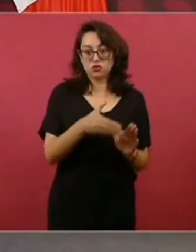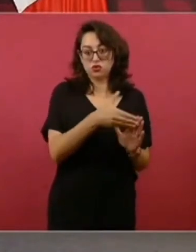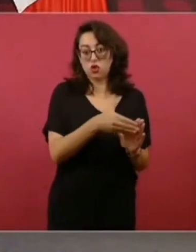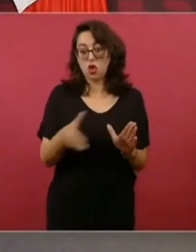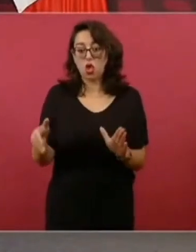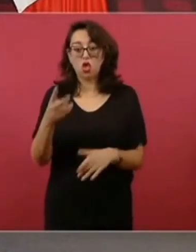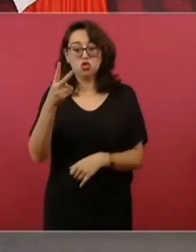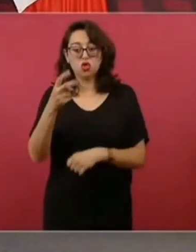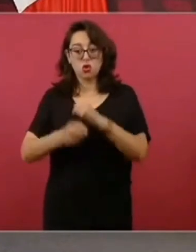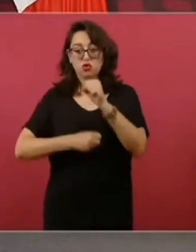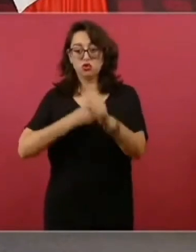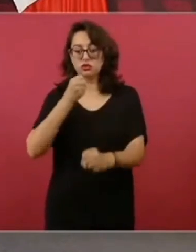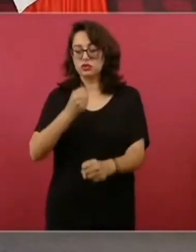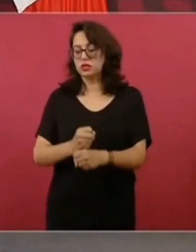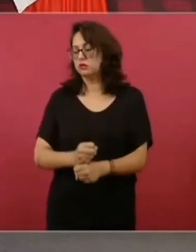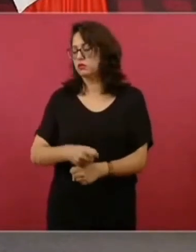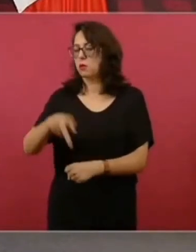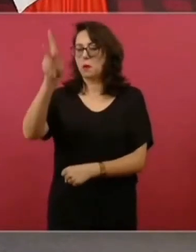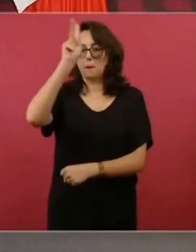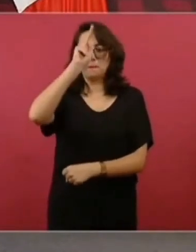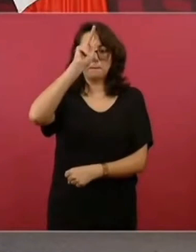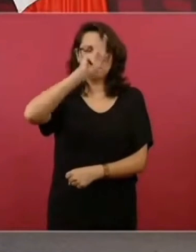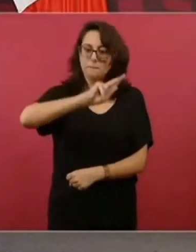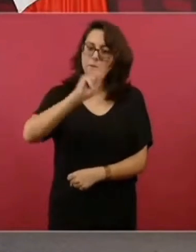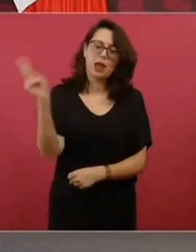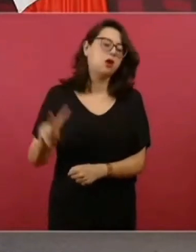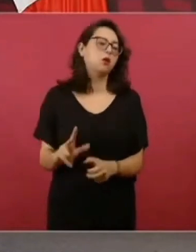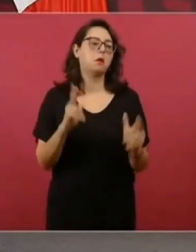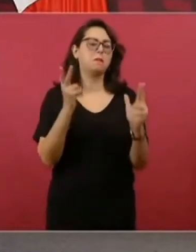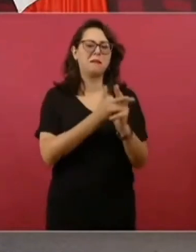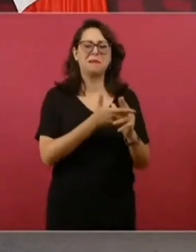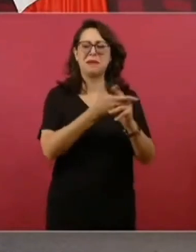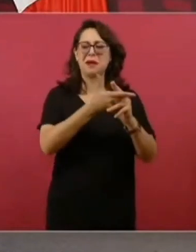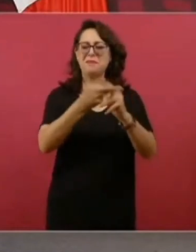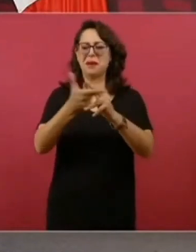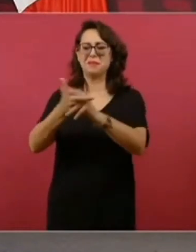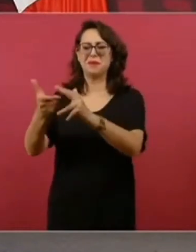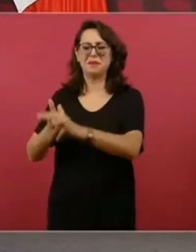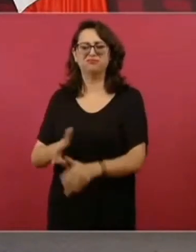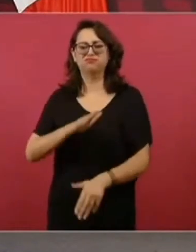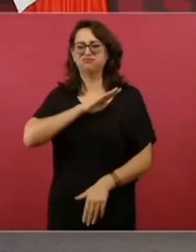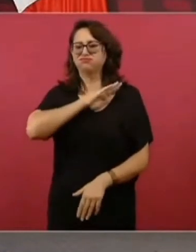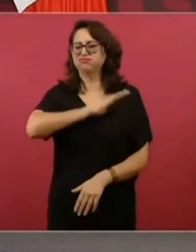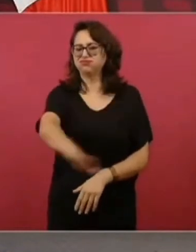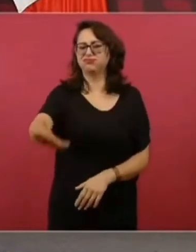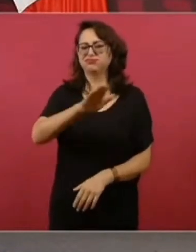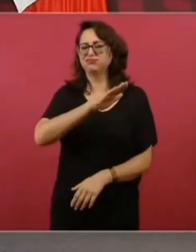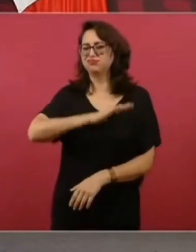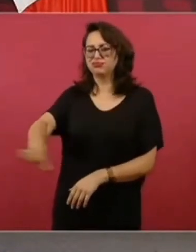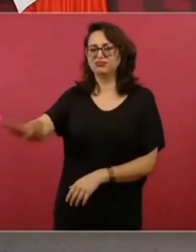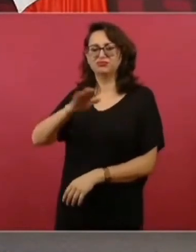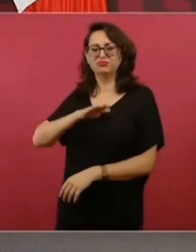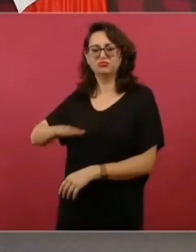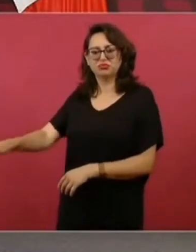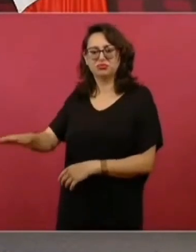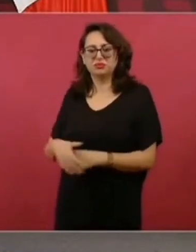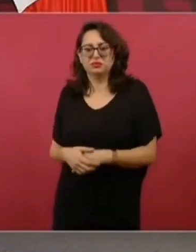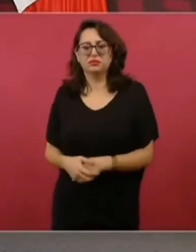donde les decía que en enfrentamientos eran más los muertos que los heridos y detenidos, porque la consigna